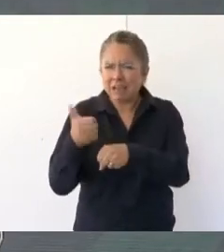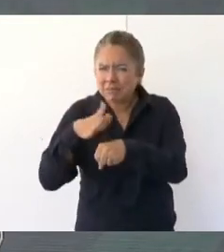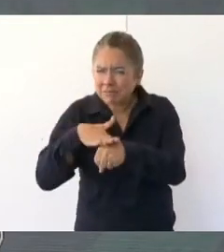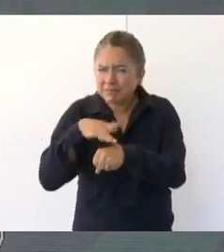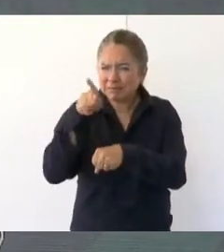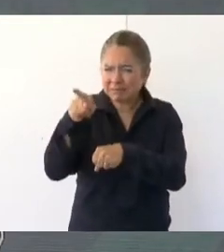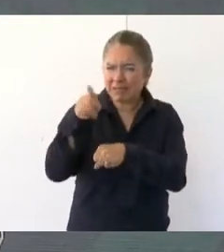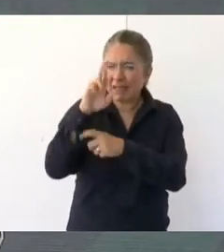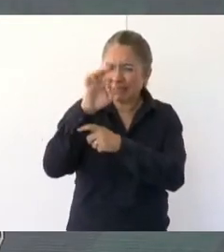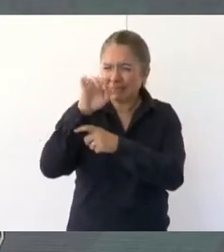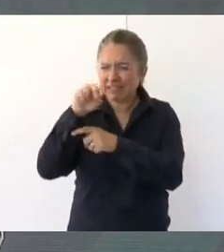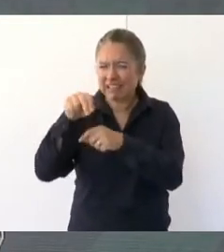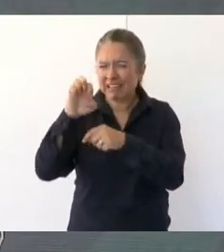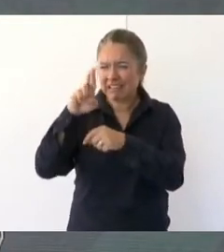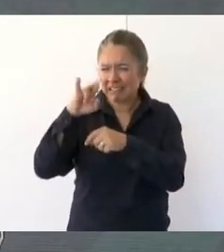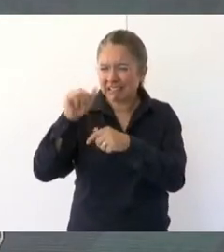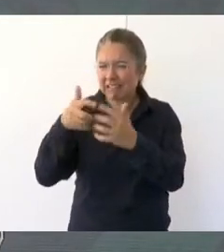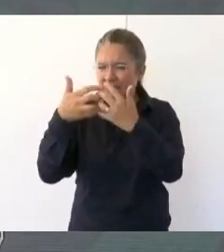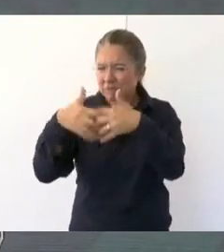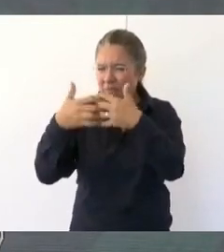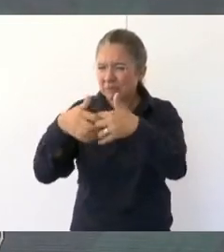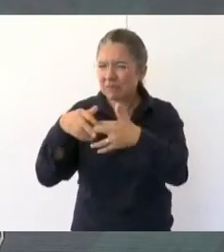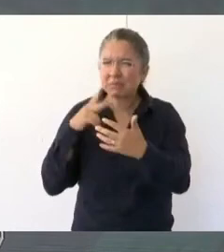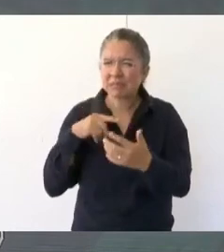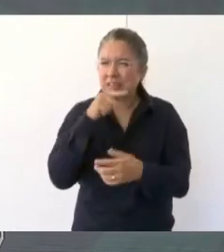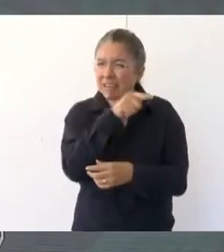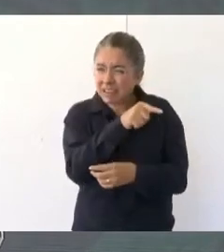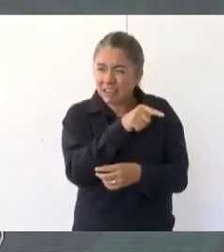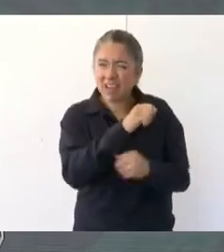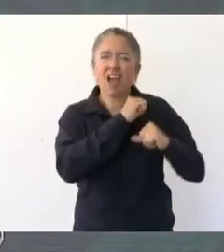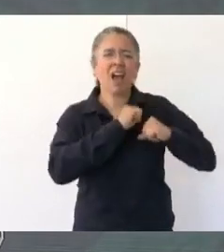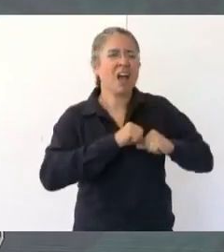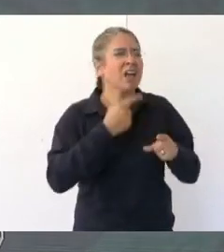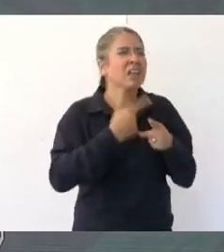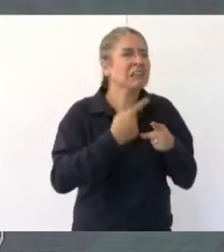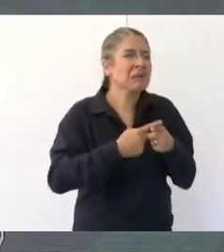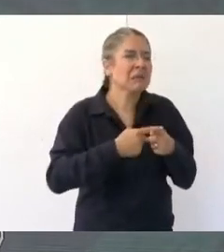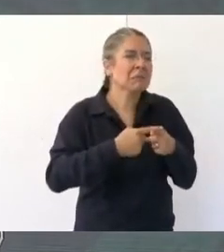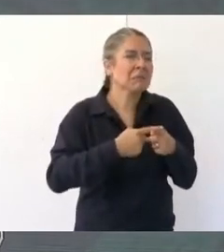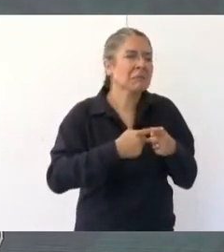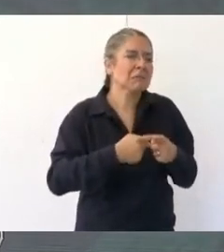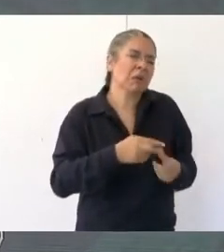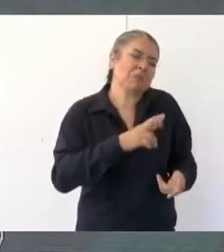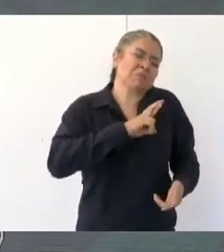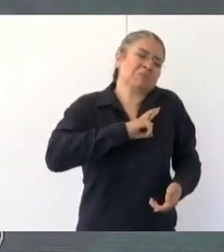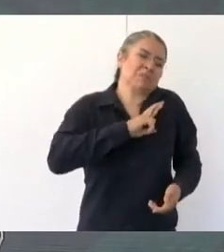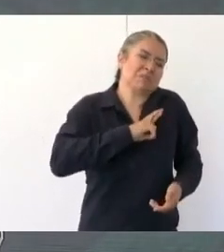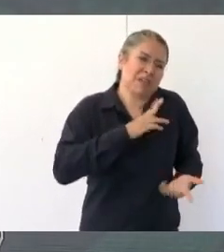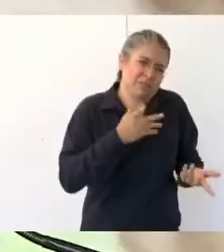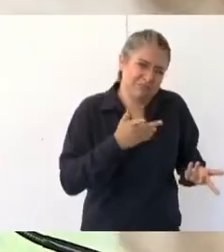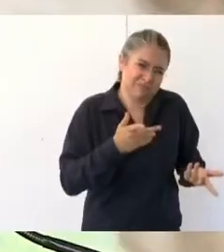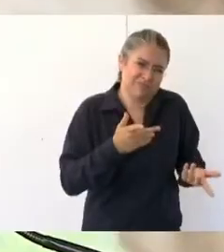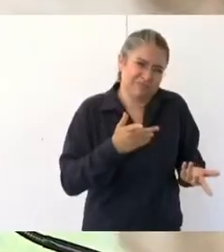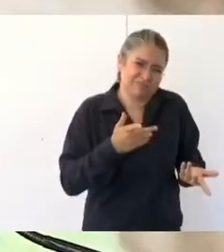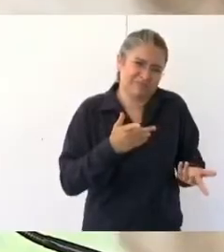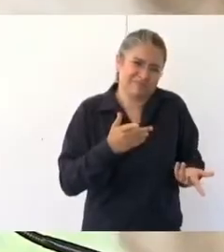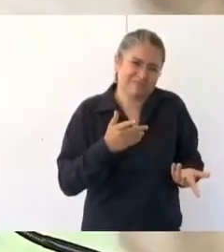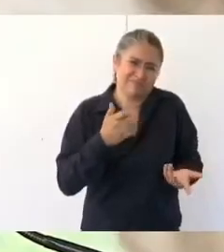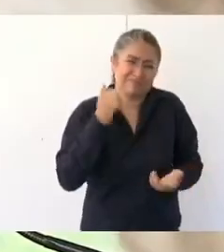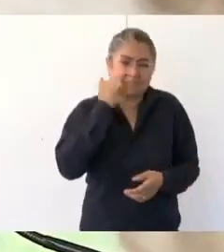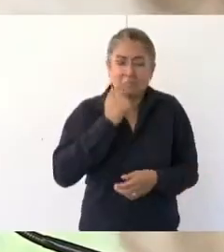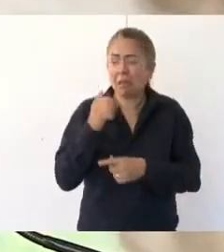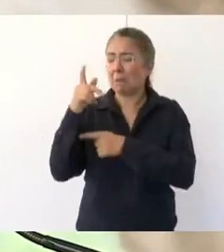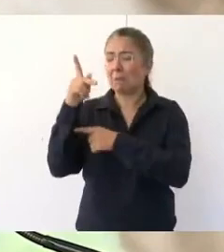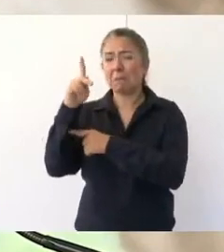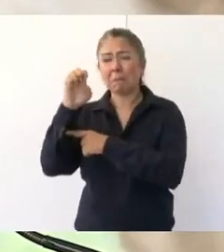la refinería a cargo de Shell. Y durante todo el tiempo Pemex